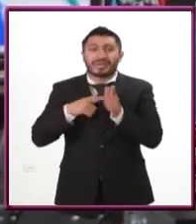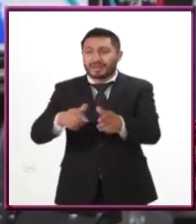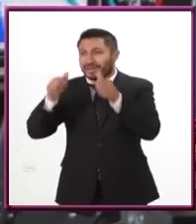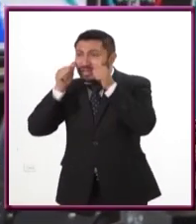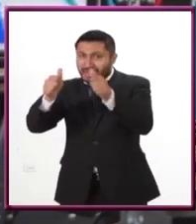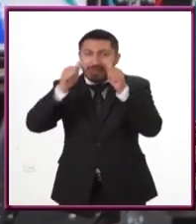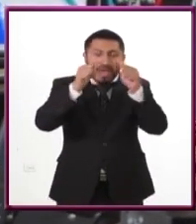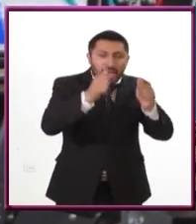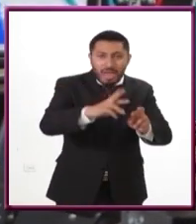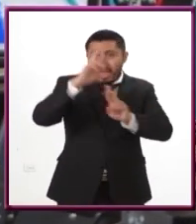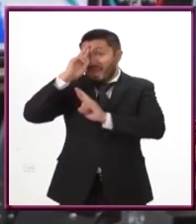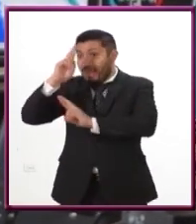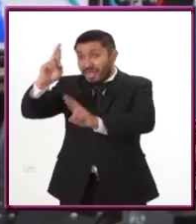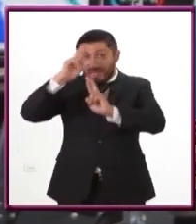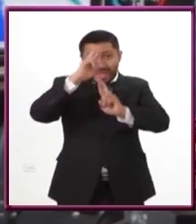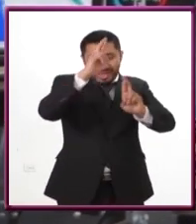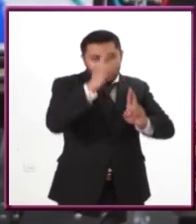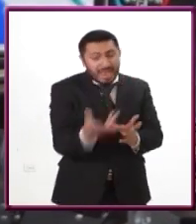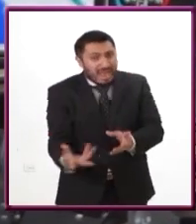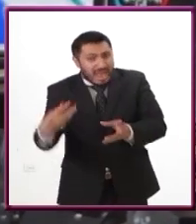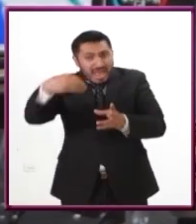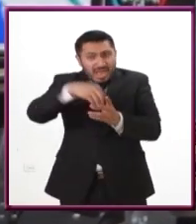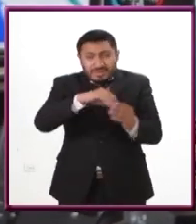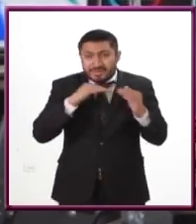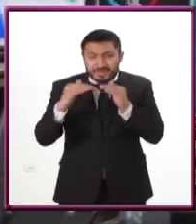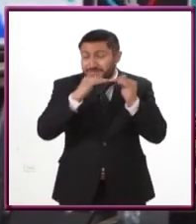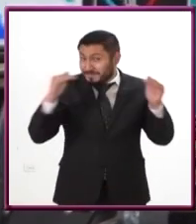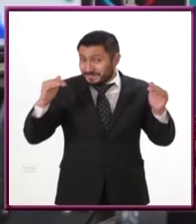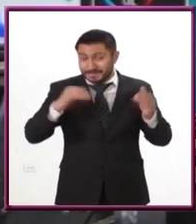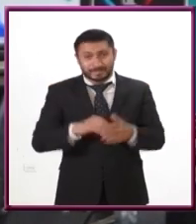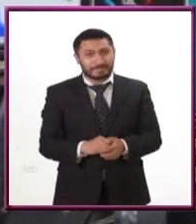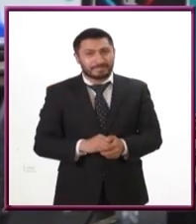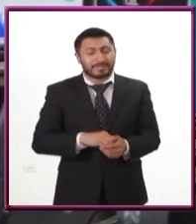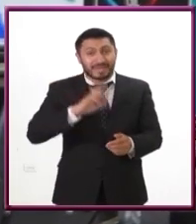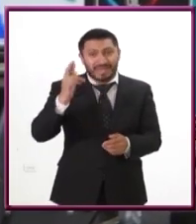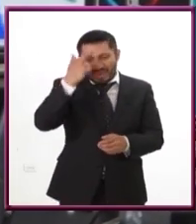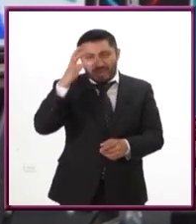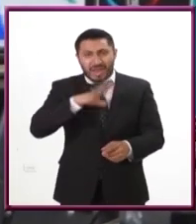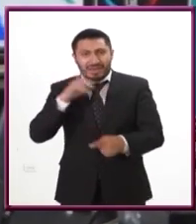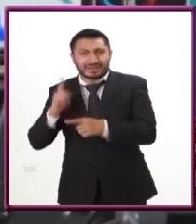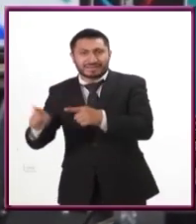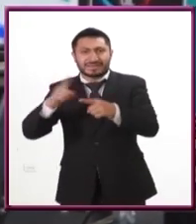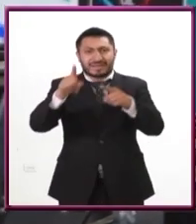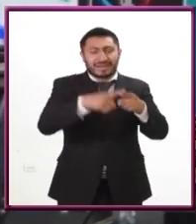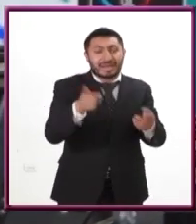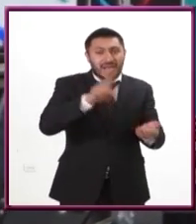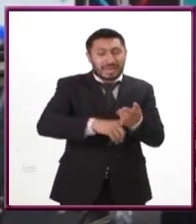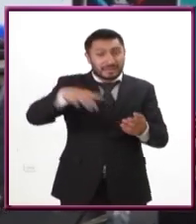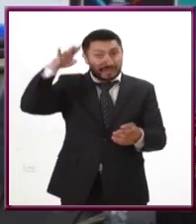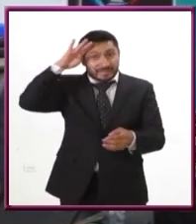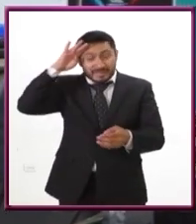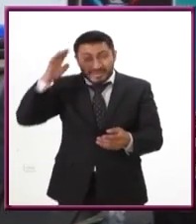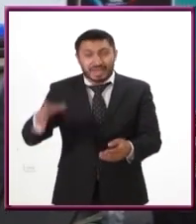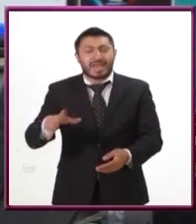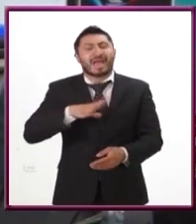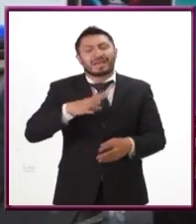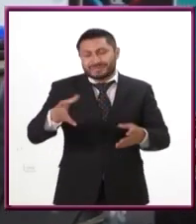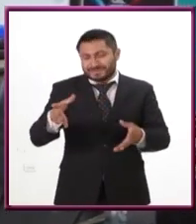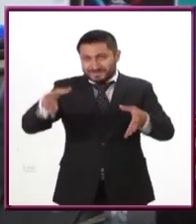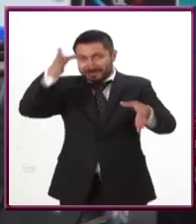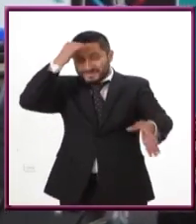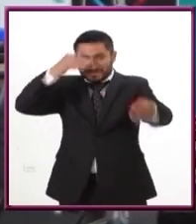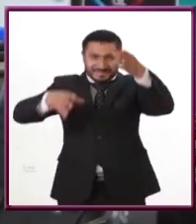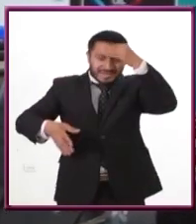escuchemos, observemos, respetemos y nos integremos con todos. Recuerden que la diversidad de mentes nos